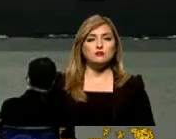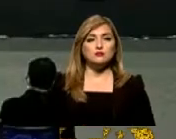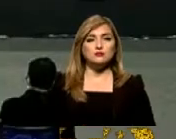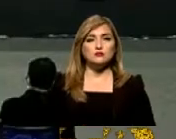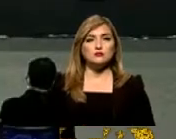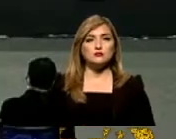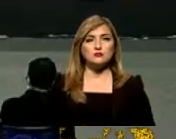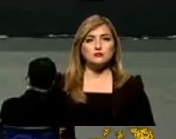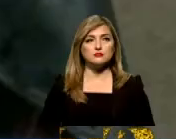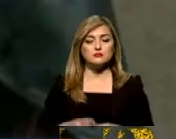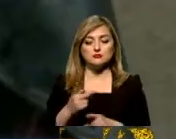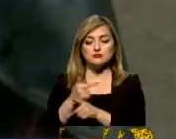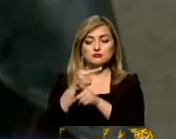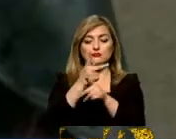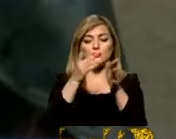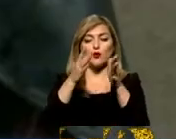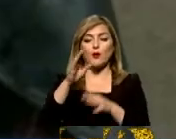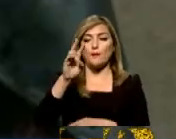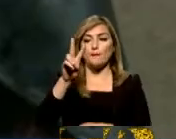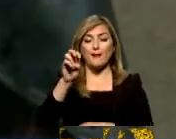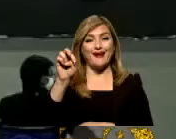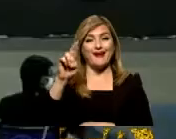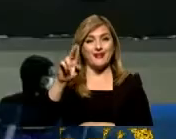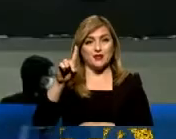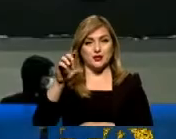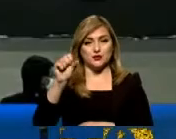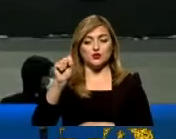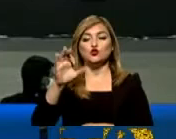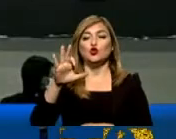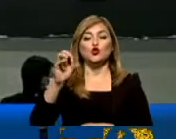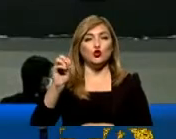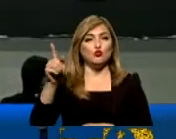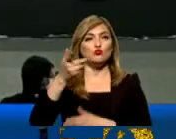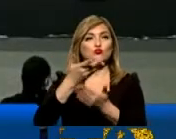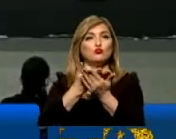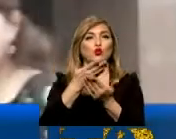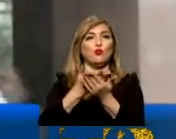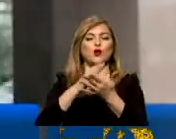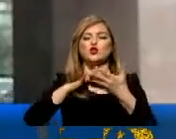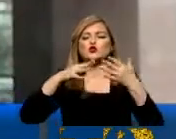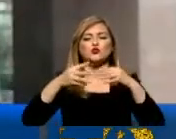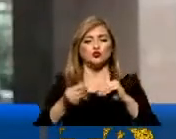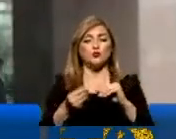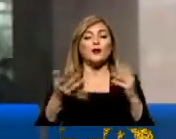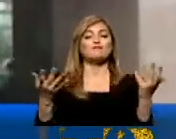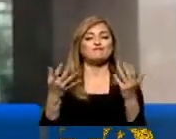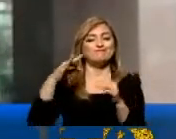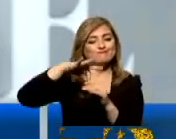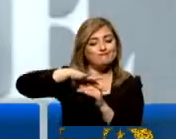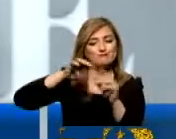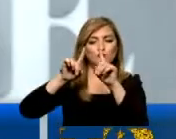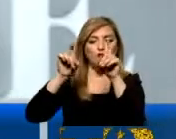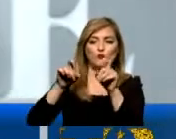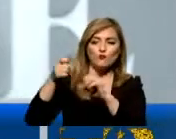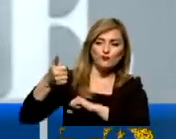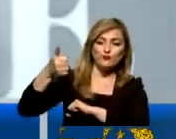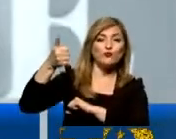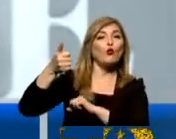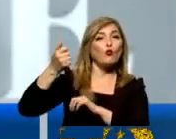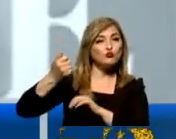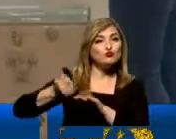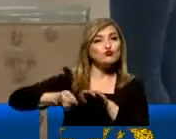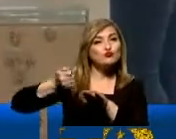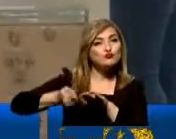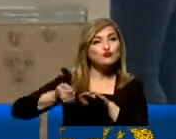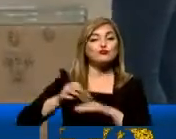Fue el consejero Luis Verde Soto quien propuso al Pleno del Consejo Nacional Electoral una resolución para elevar a consulta a la Procuraduría General del